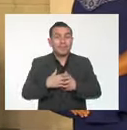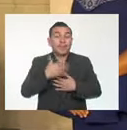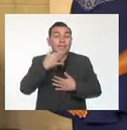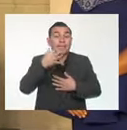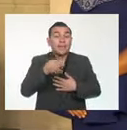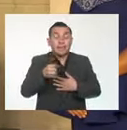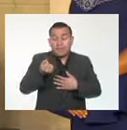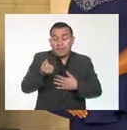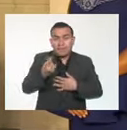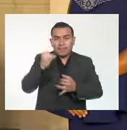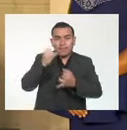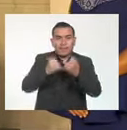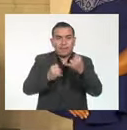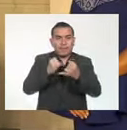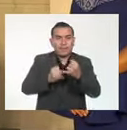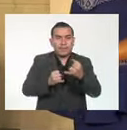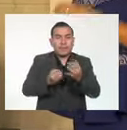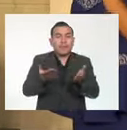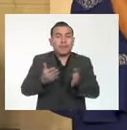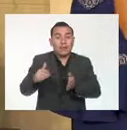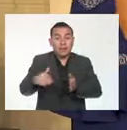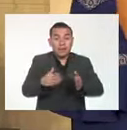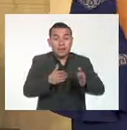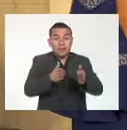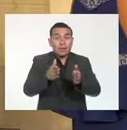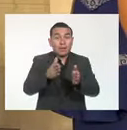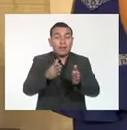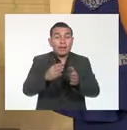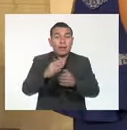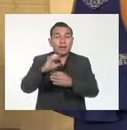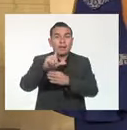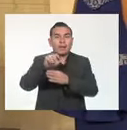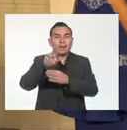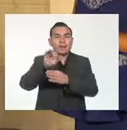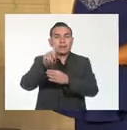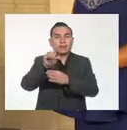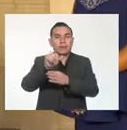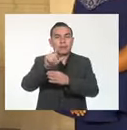Estamos por finalizar la construcción de los periféricos Claudia Lars y Gerardo Barrios.